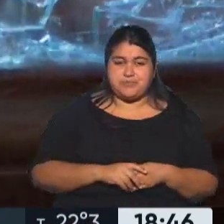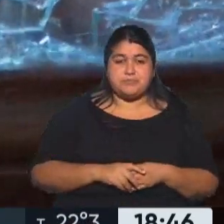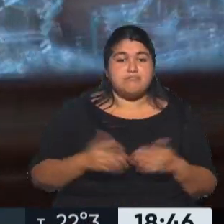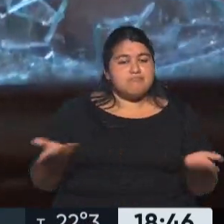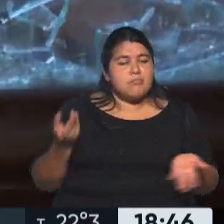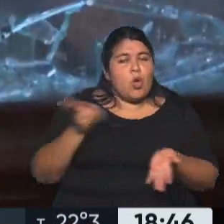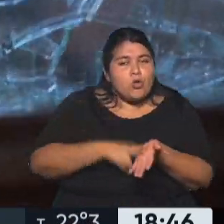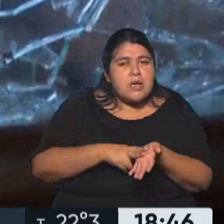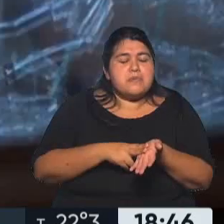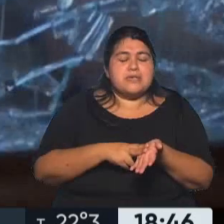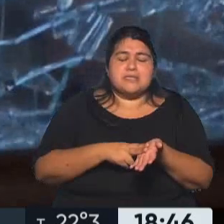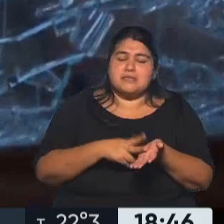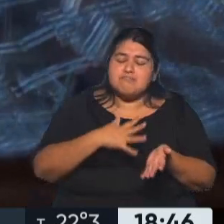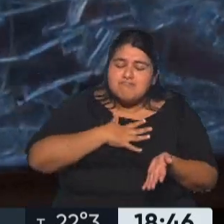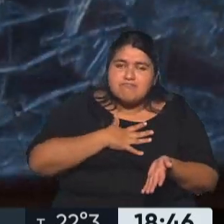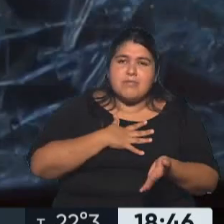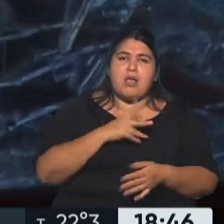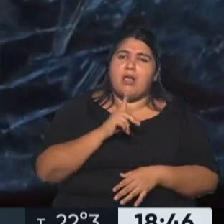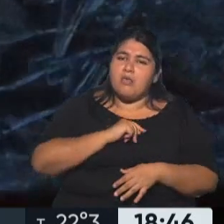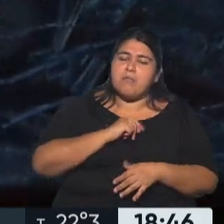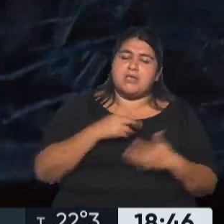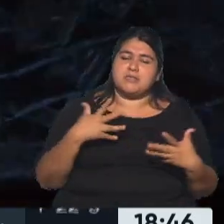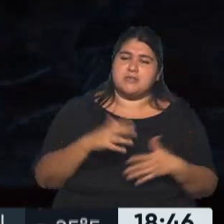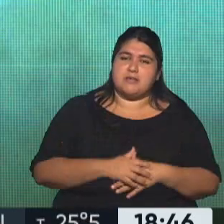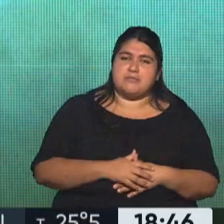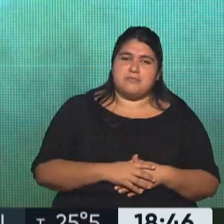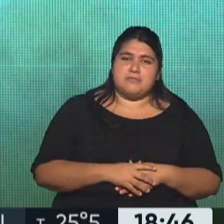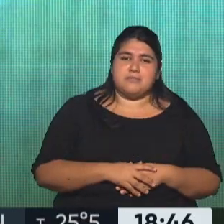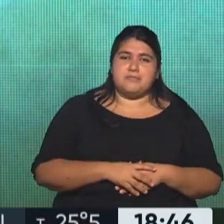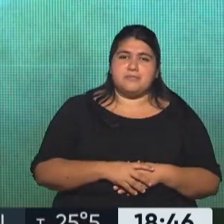Otra vez, inmensa pena. No fue una